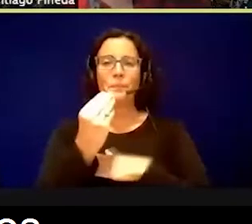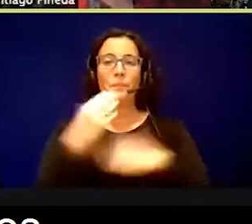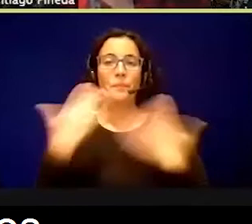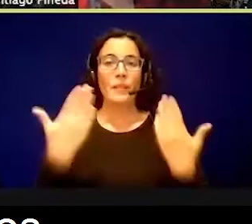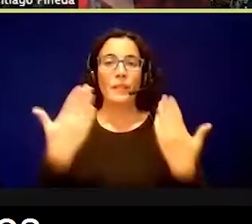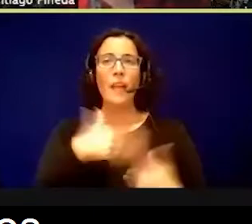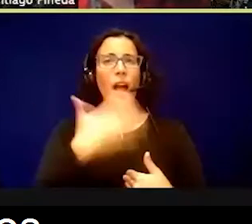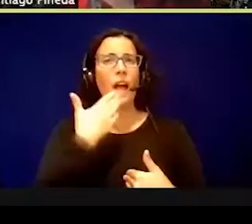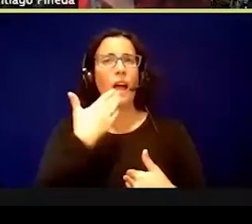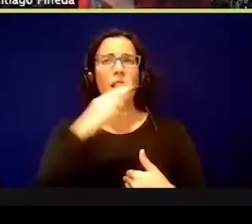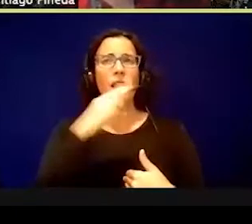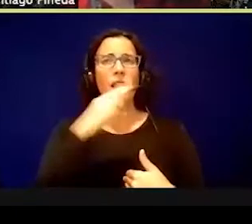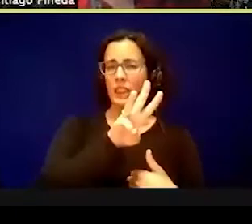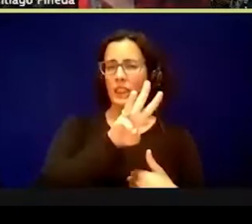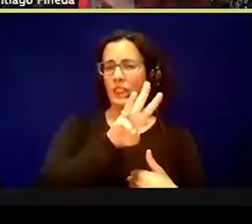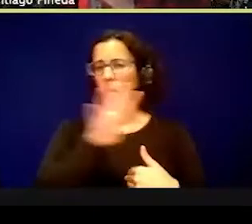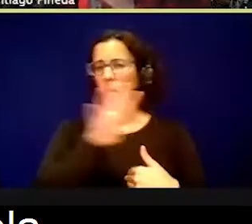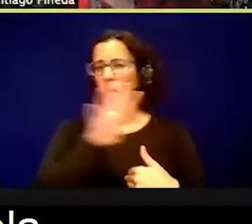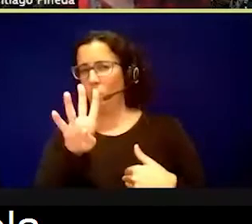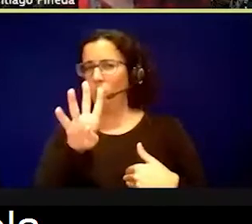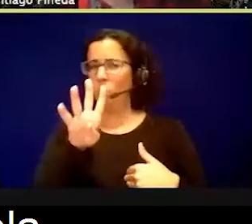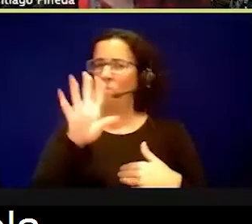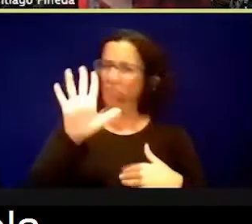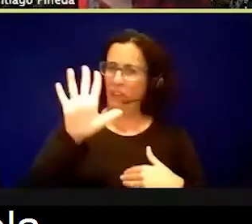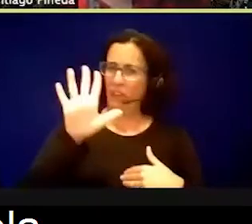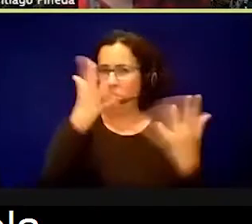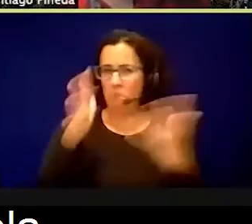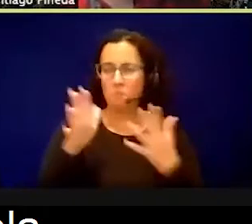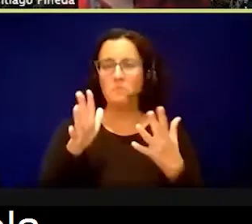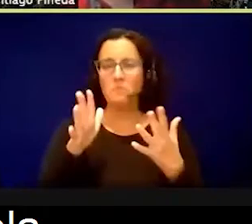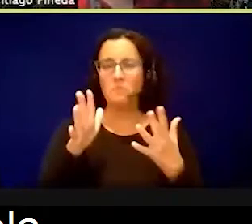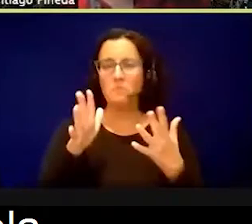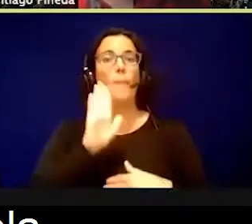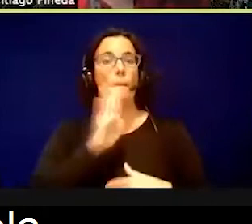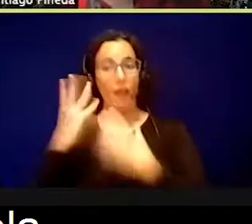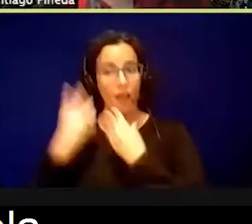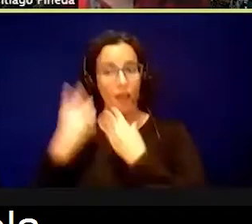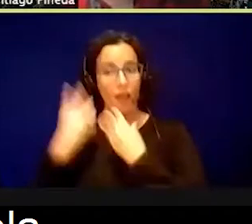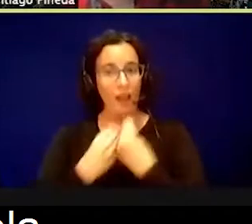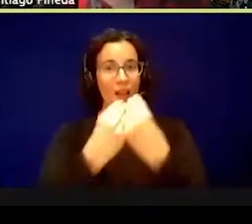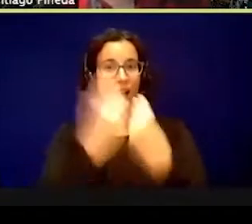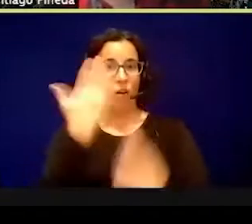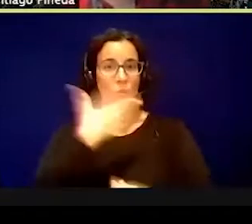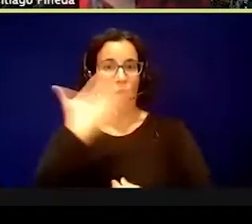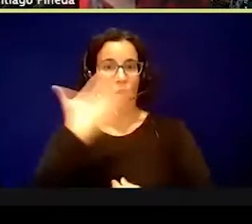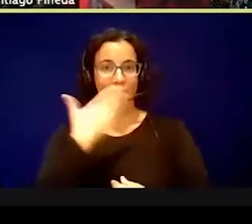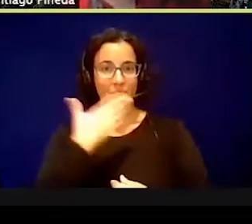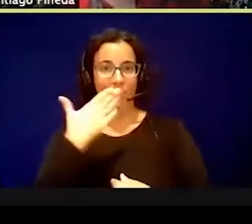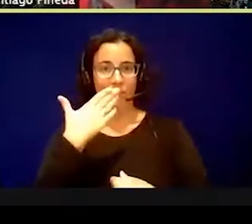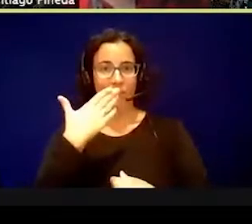años, 5 años por ahí, cada vez que mi mamá me llevaba a la escuela